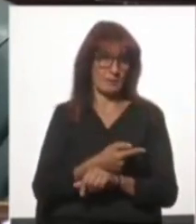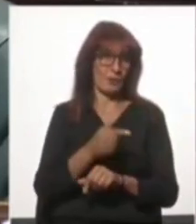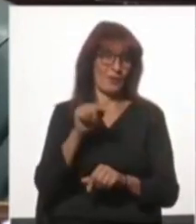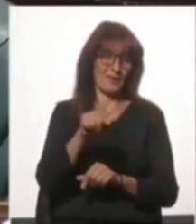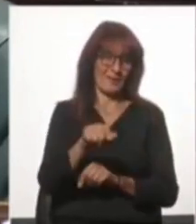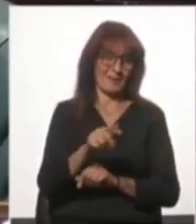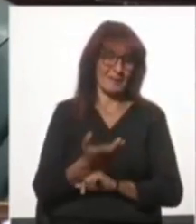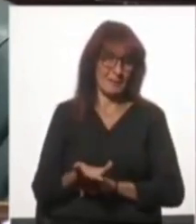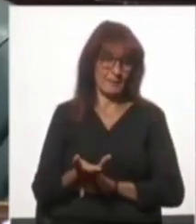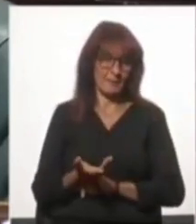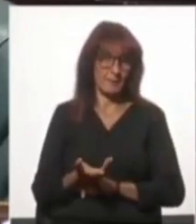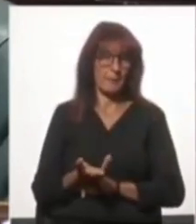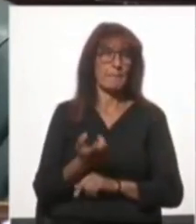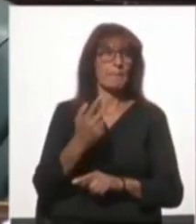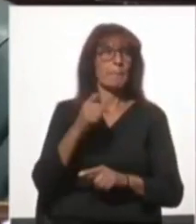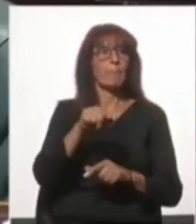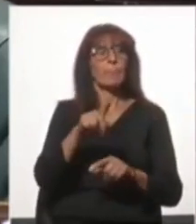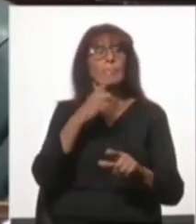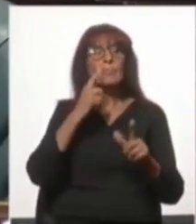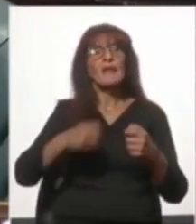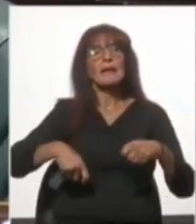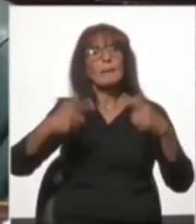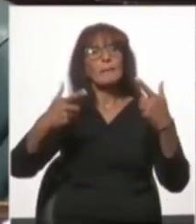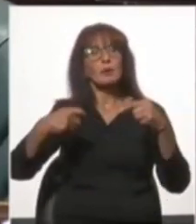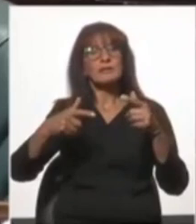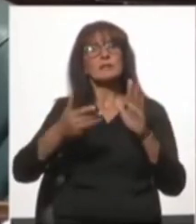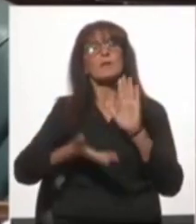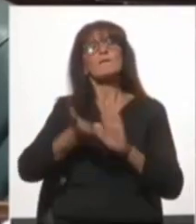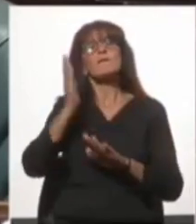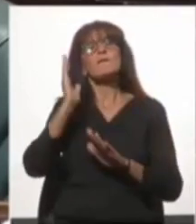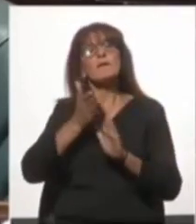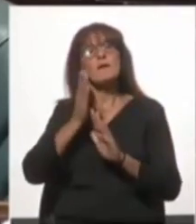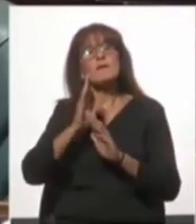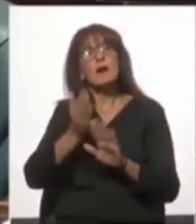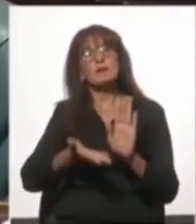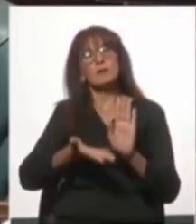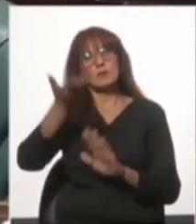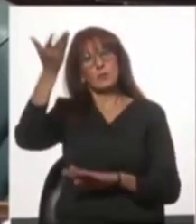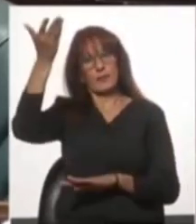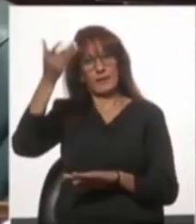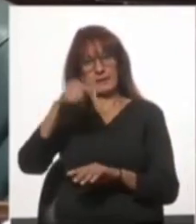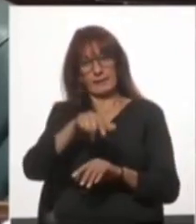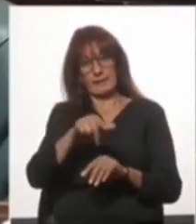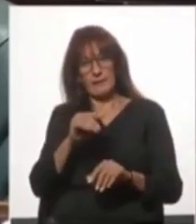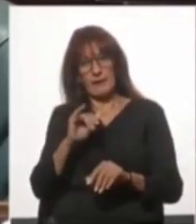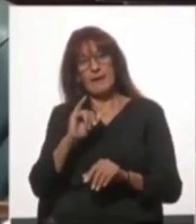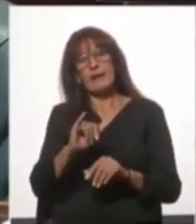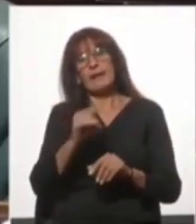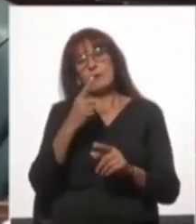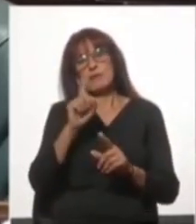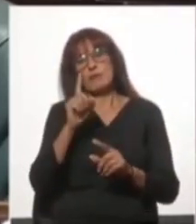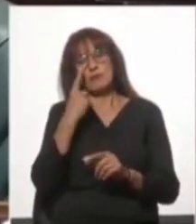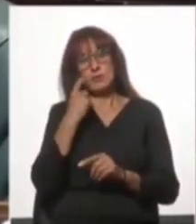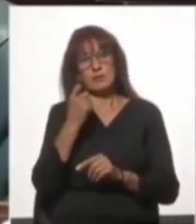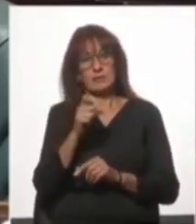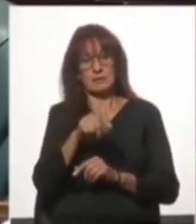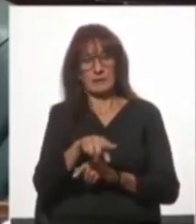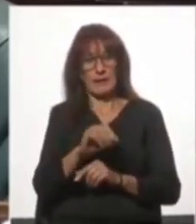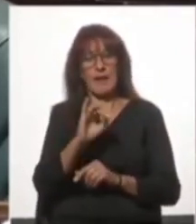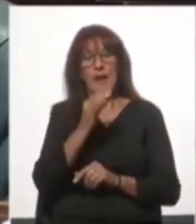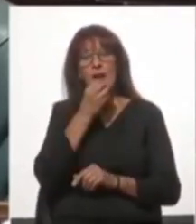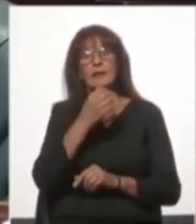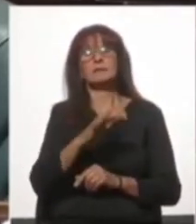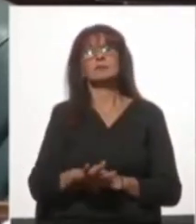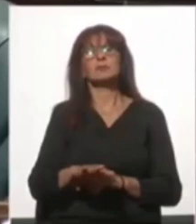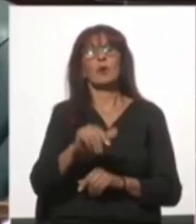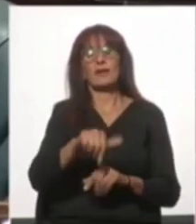inexplicable. Las exportaciones van a subir en las tasas que se plantean enormes también, que no se verifican en la historia